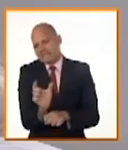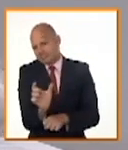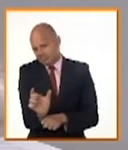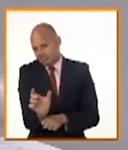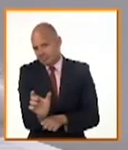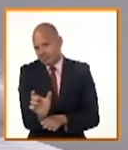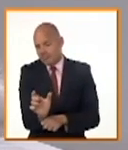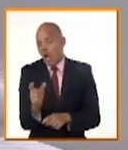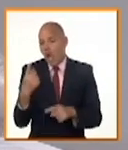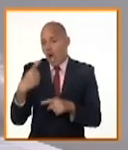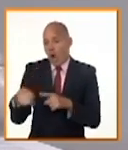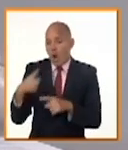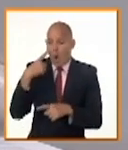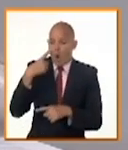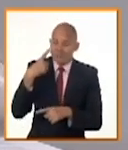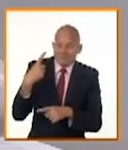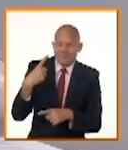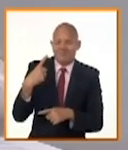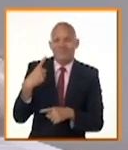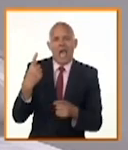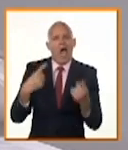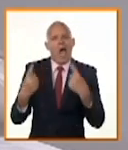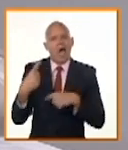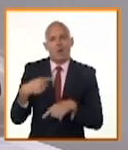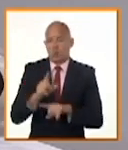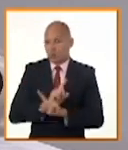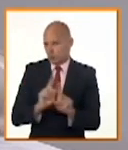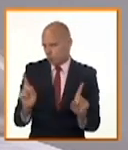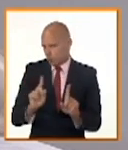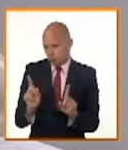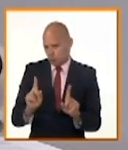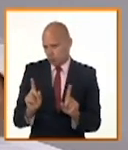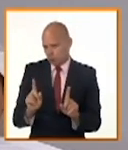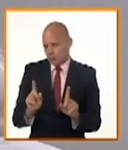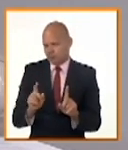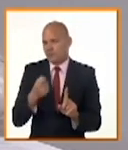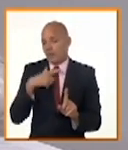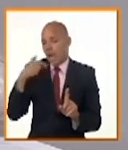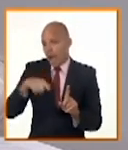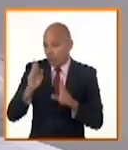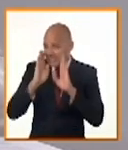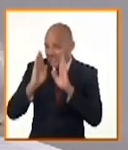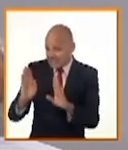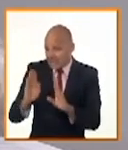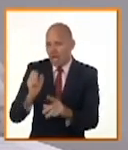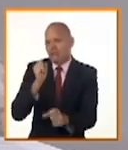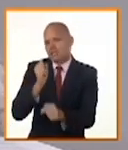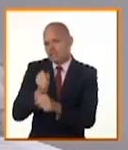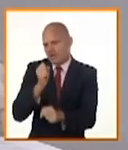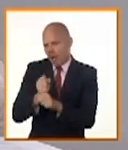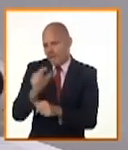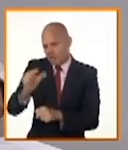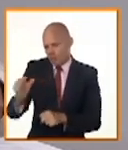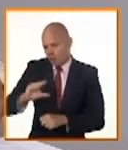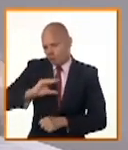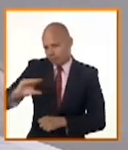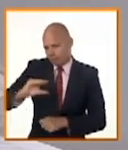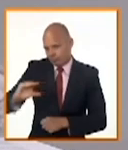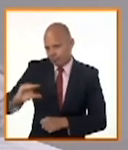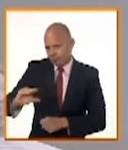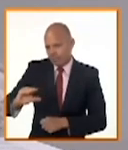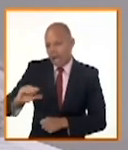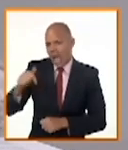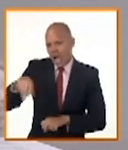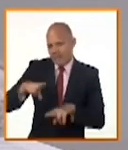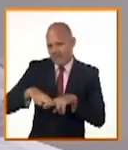el proceso de domiciliar las nóminas que es lo que vemos como más positivo o sea que los trabajadores con su salario los puedan tener una tarjeta y